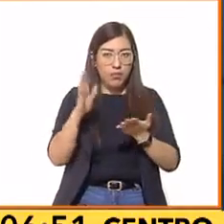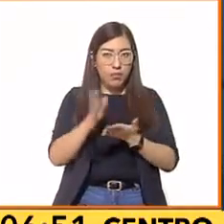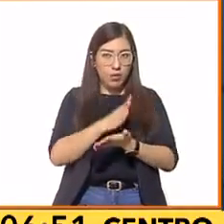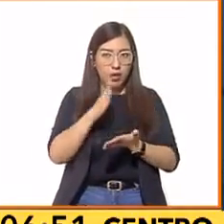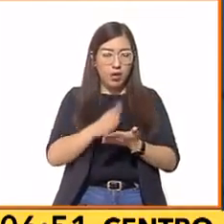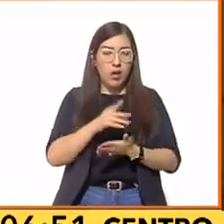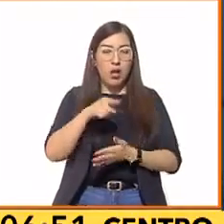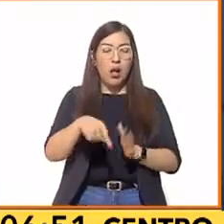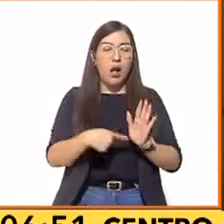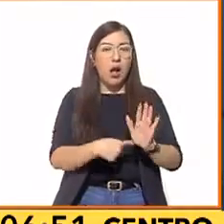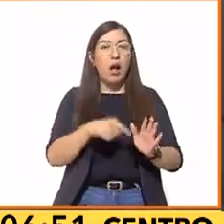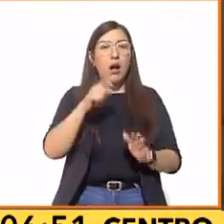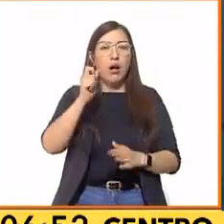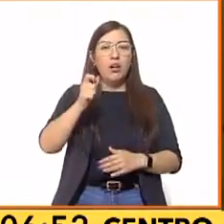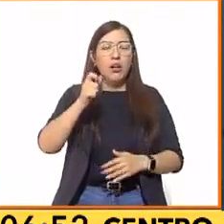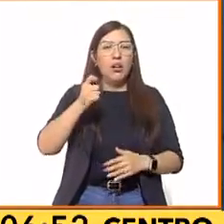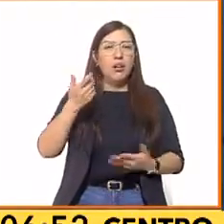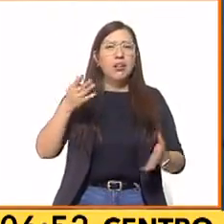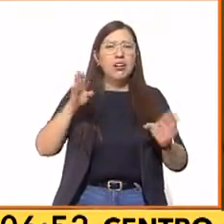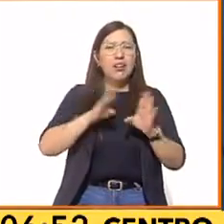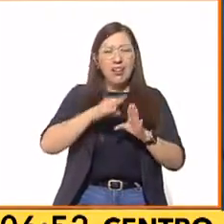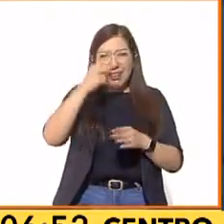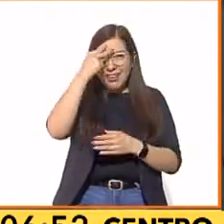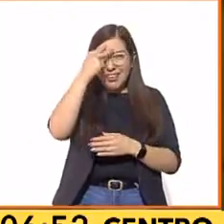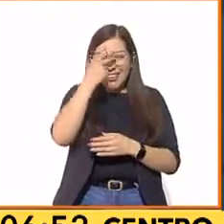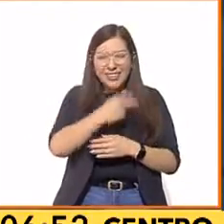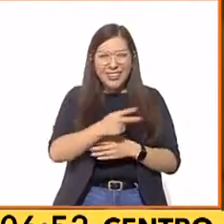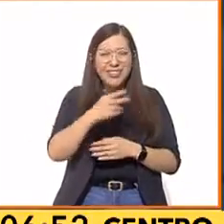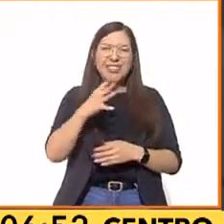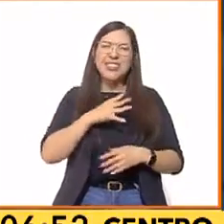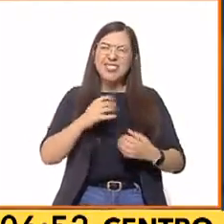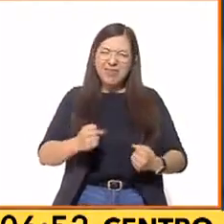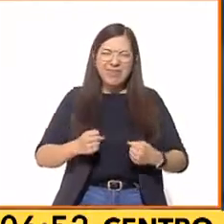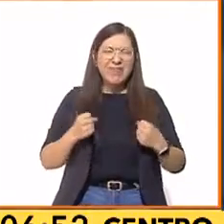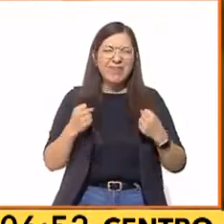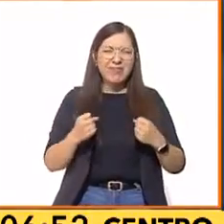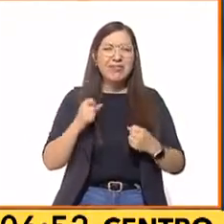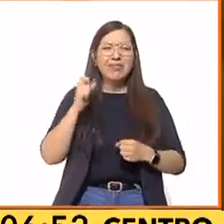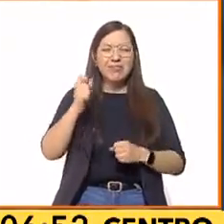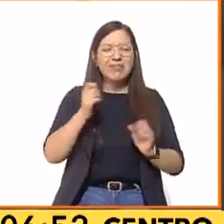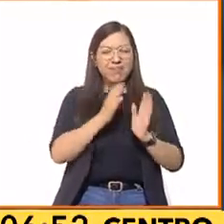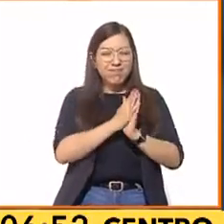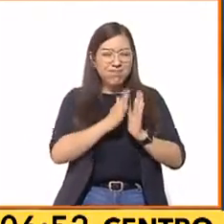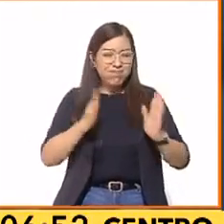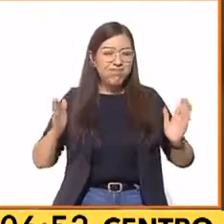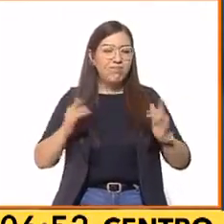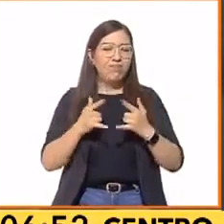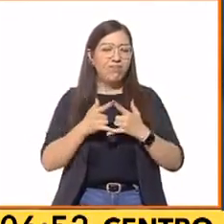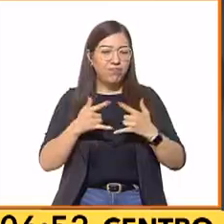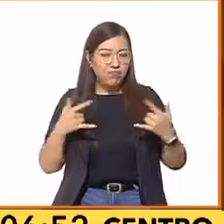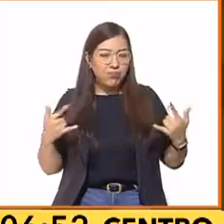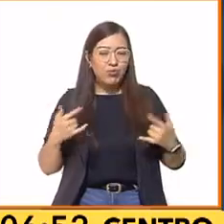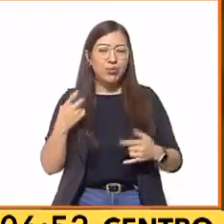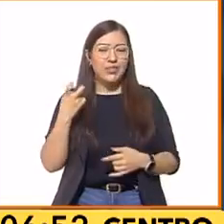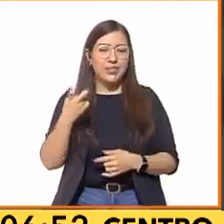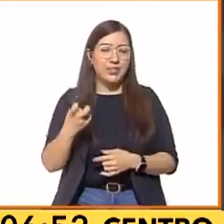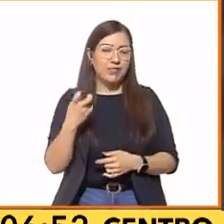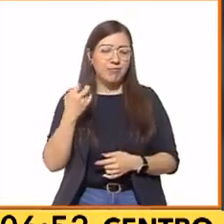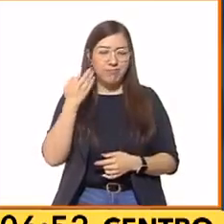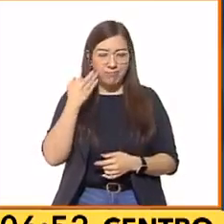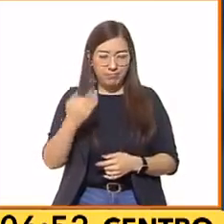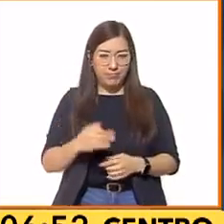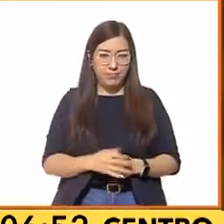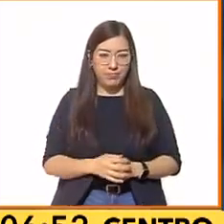está reflejado el México convulso que se está definiendo en un momento crucial de su historia en esos momentos, ¿no?